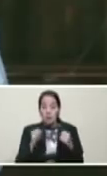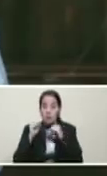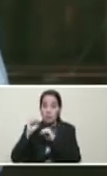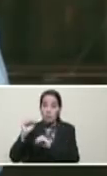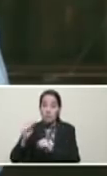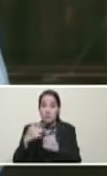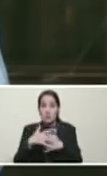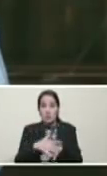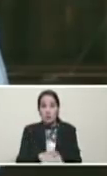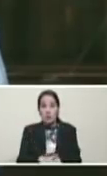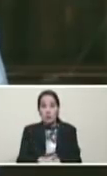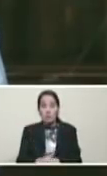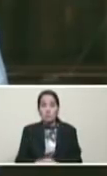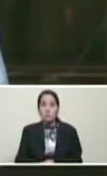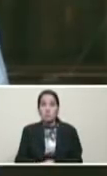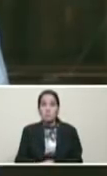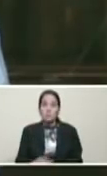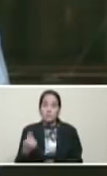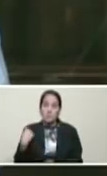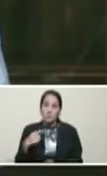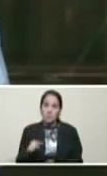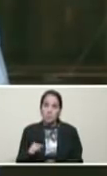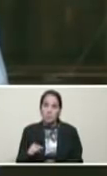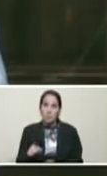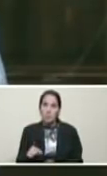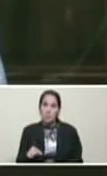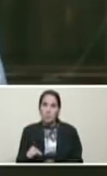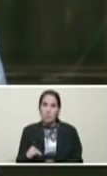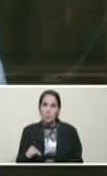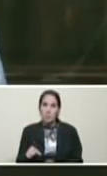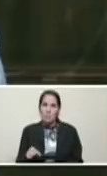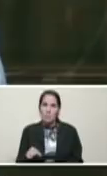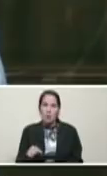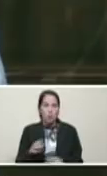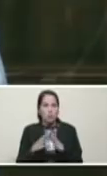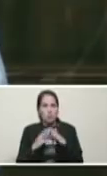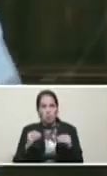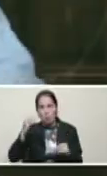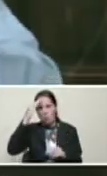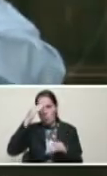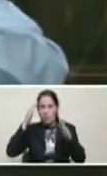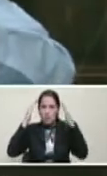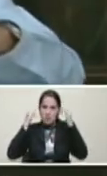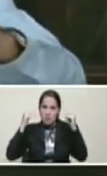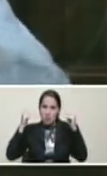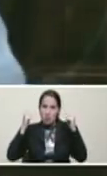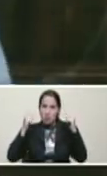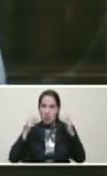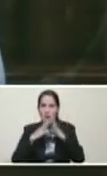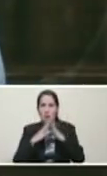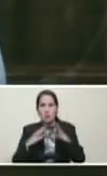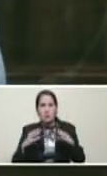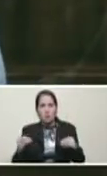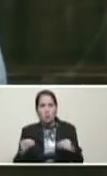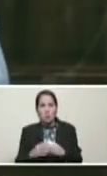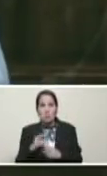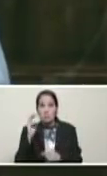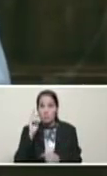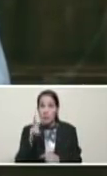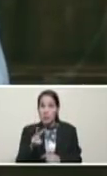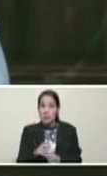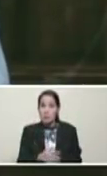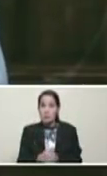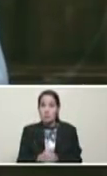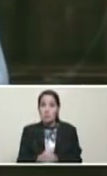integral que tienen nuestros milicianos en todo el territorio nacional nada más imagínense ustedes